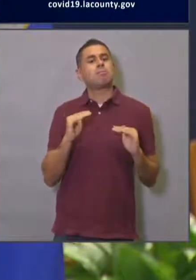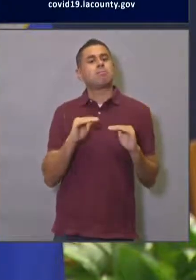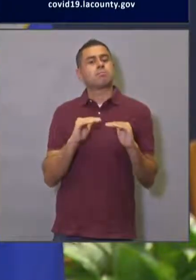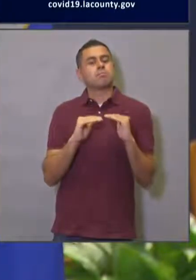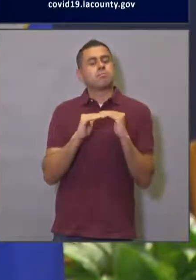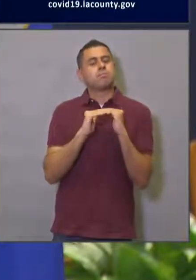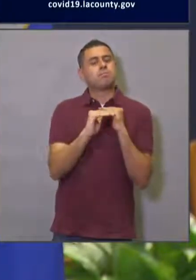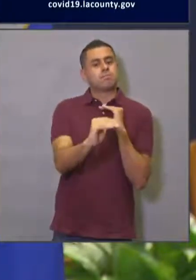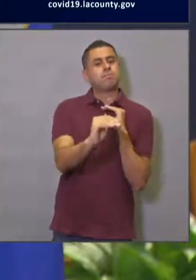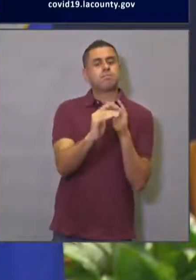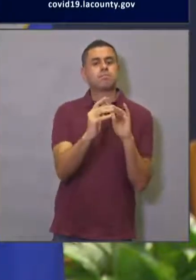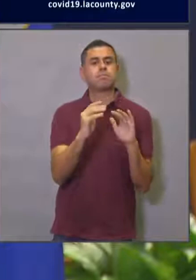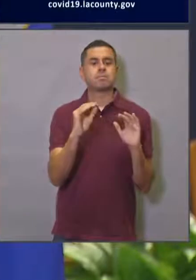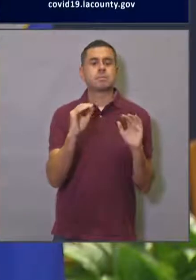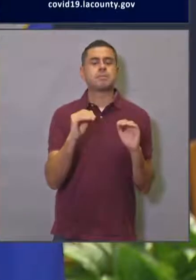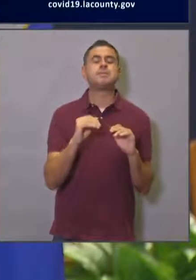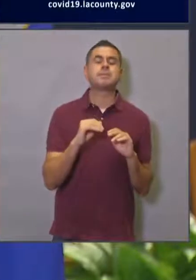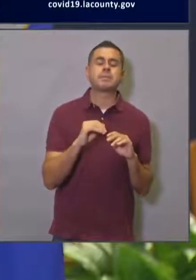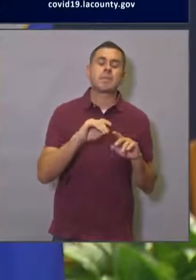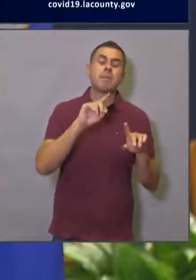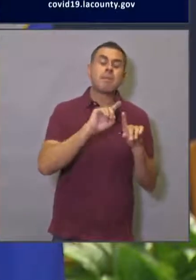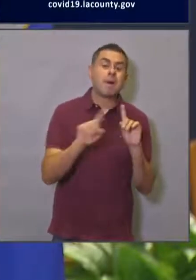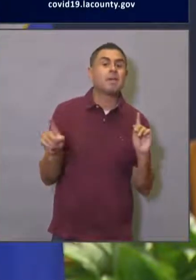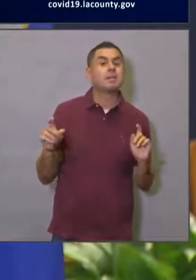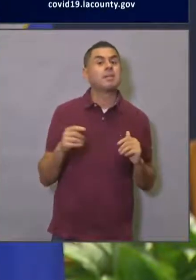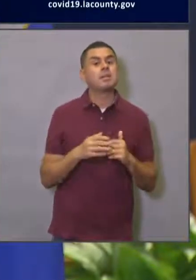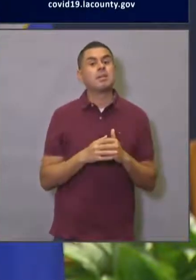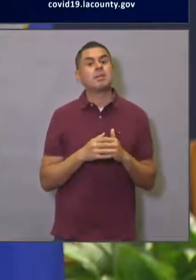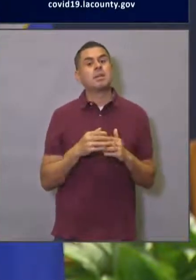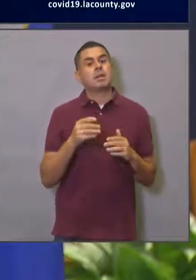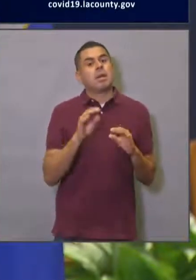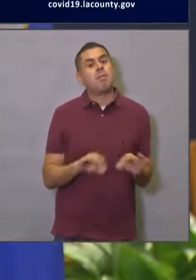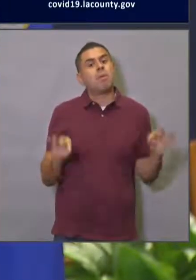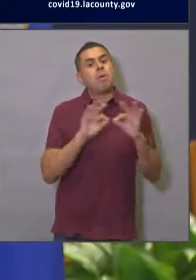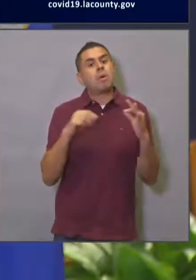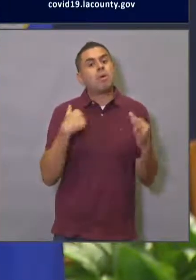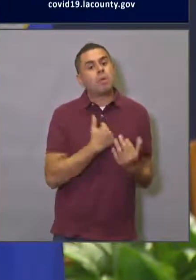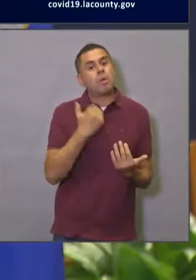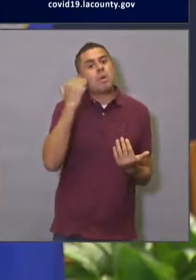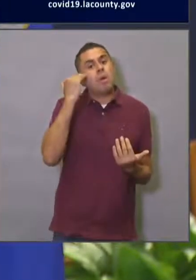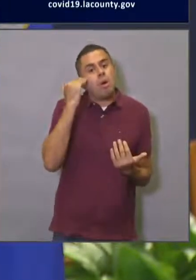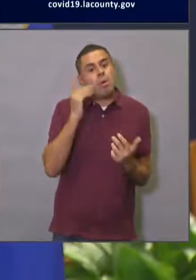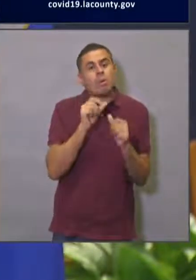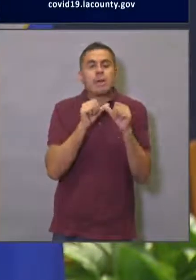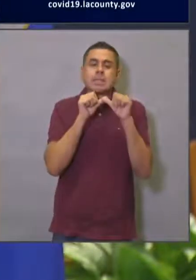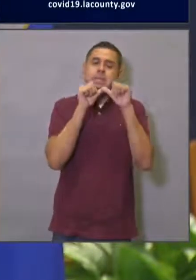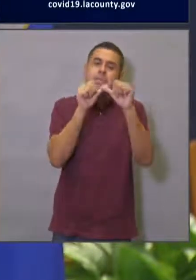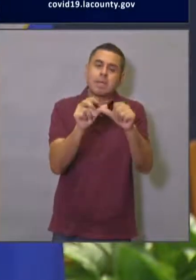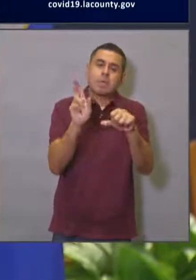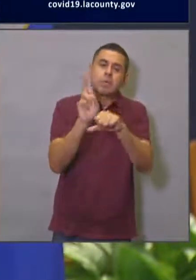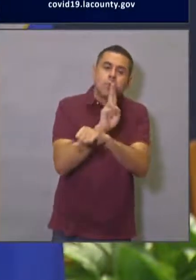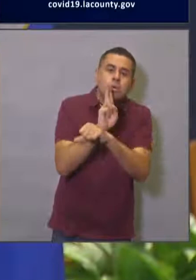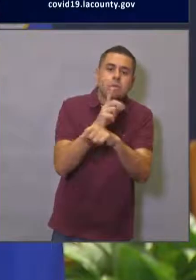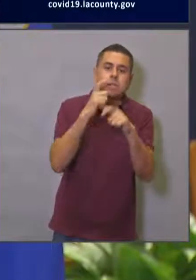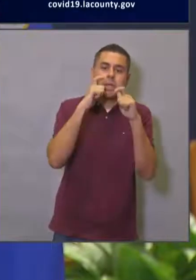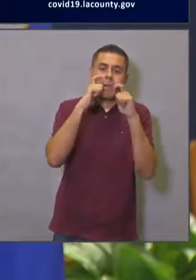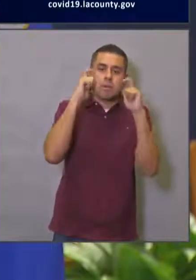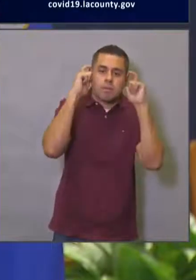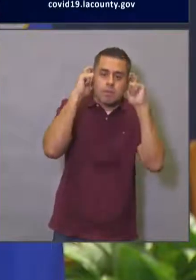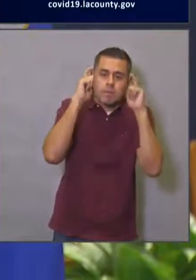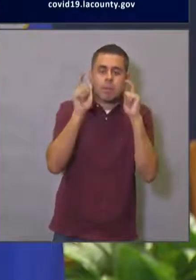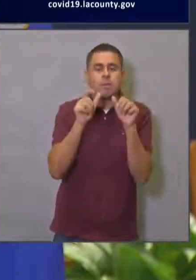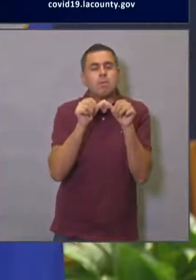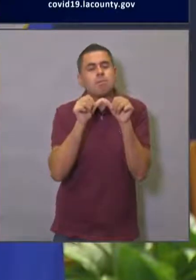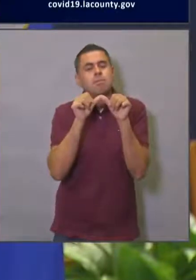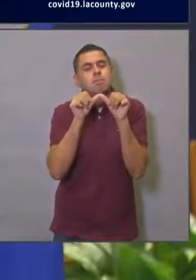innecesarios. Por último, como recordatorio, es importante que sigamos utilizando las herramientas que tenemos y